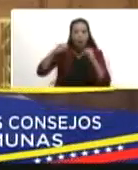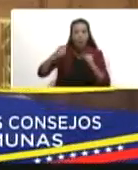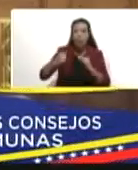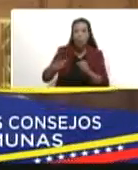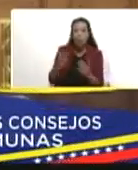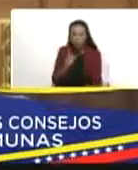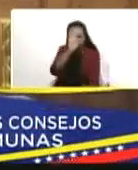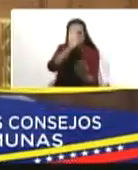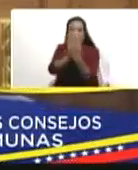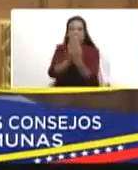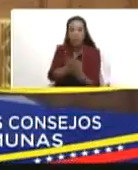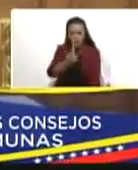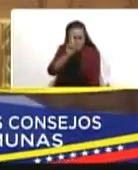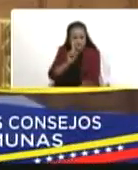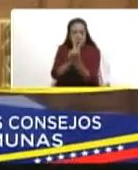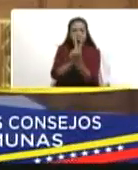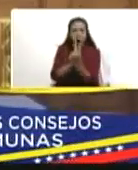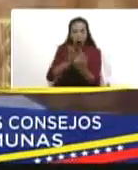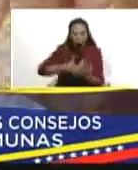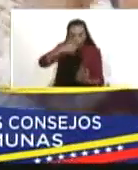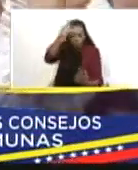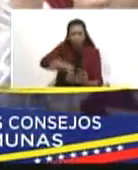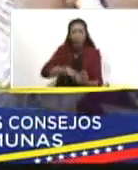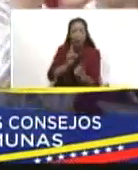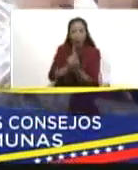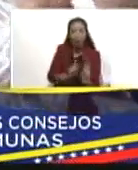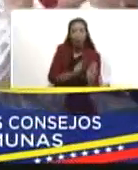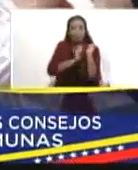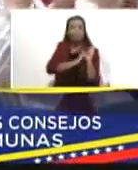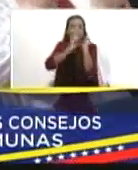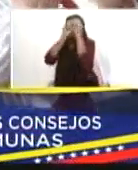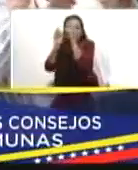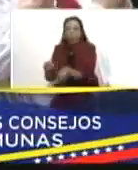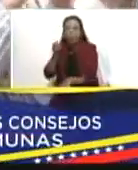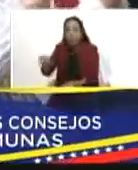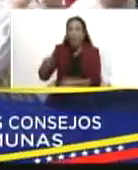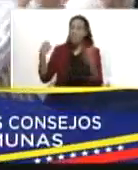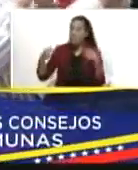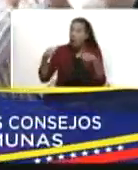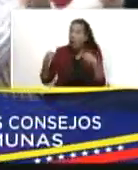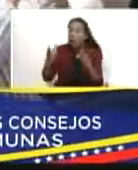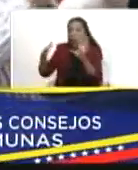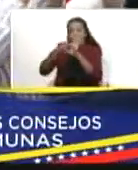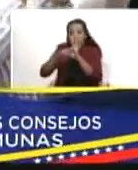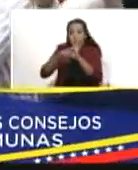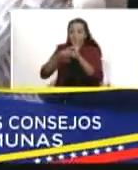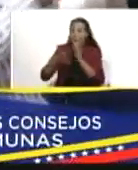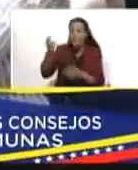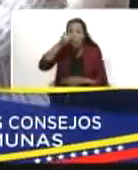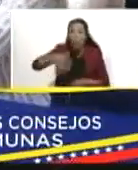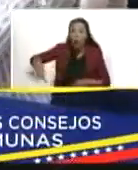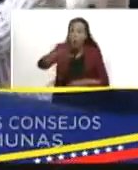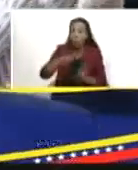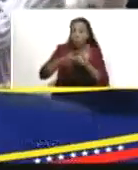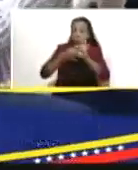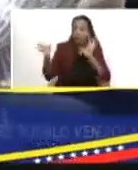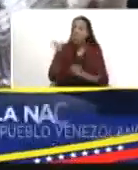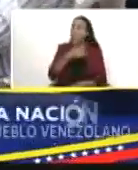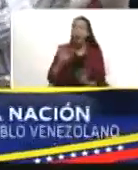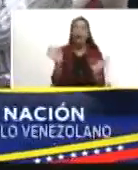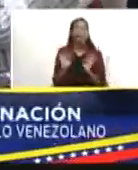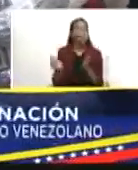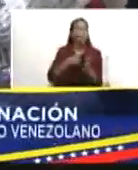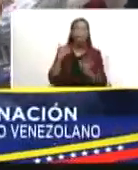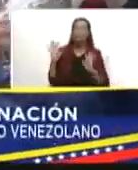ustedes Prepárense que ahora te toca a ti Nicolás prepárate con el pueblo siempre sin el pueblo